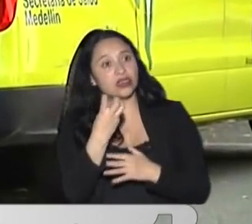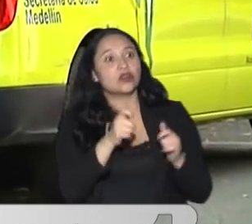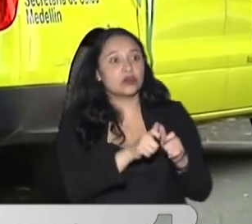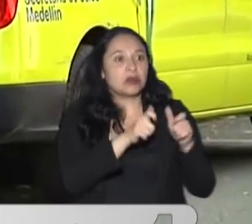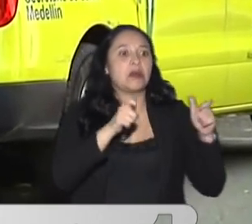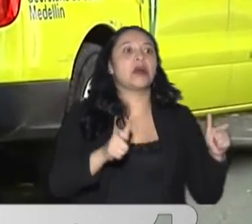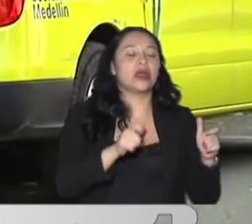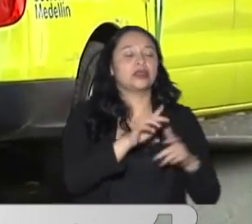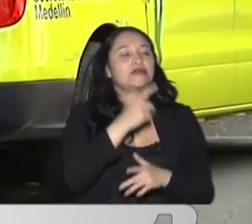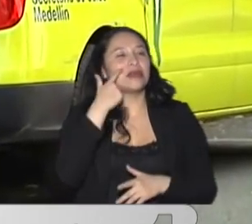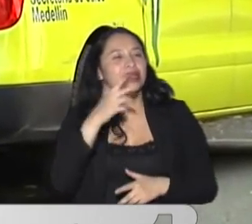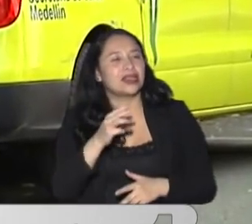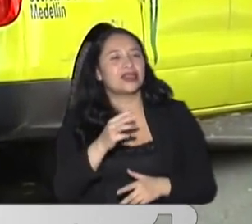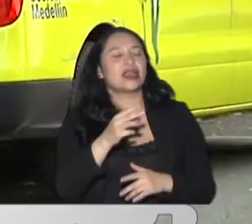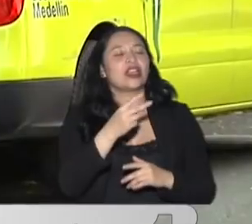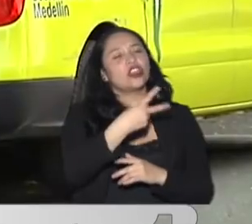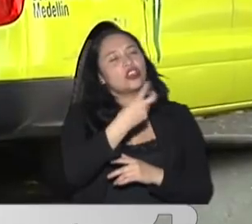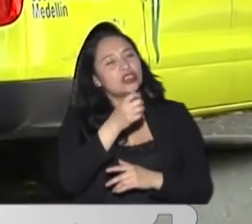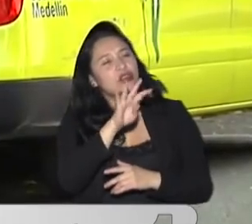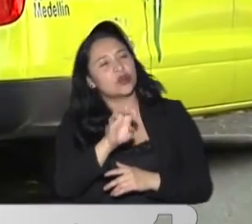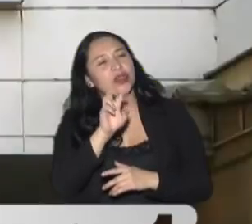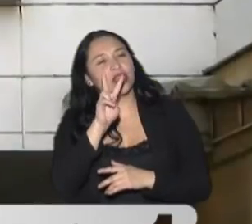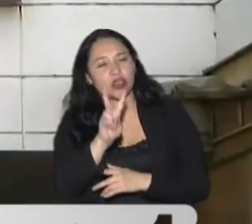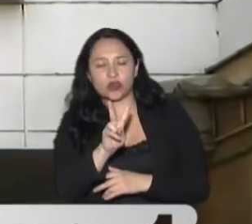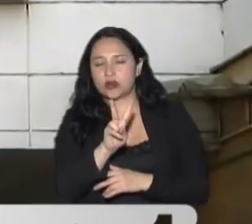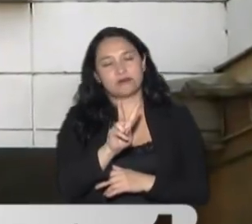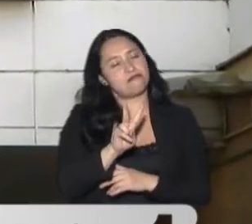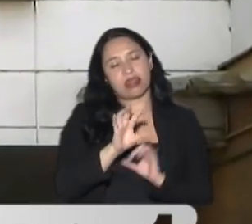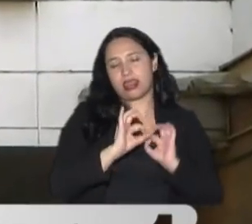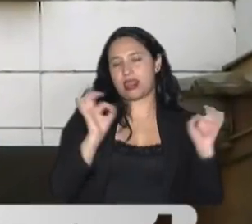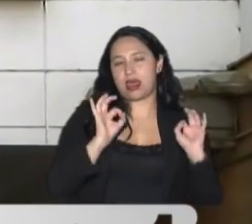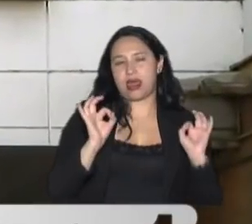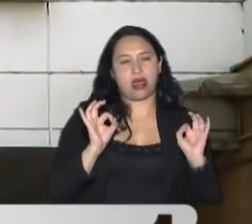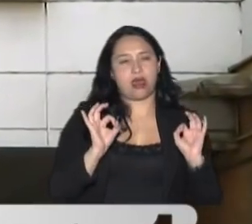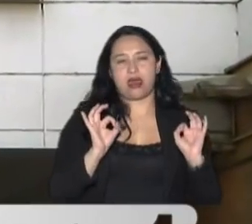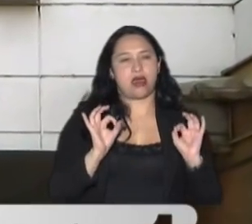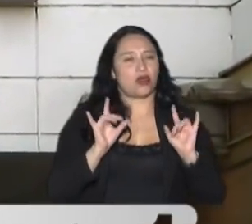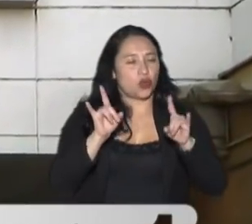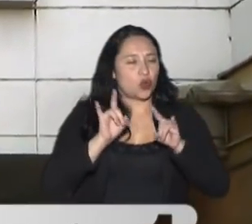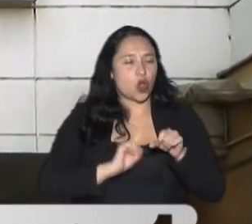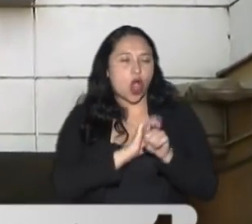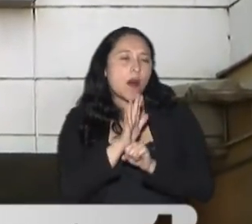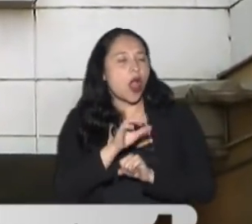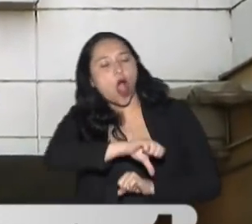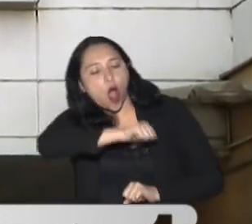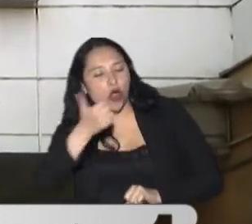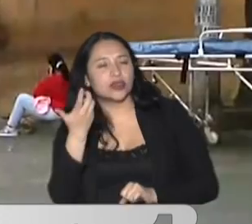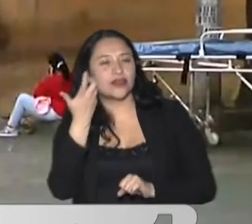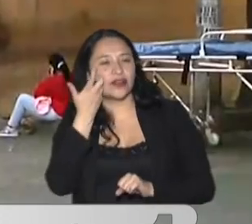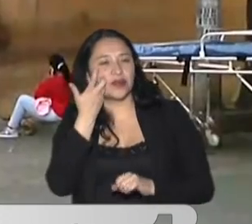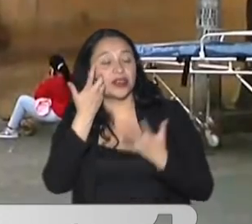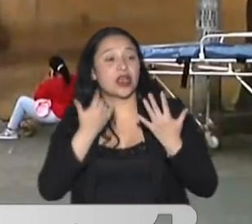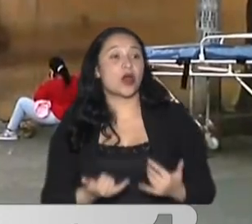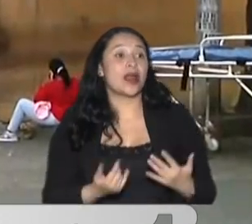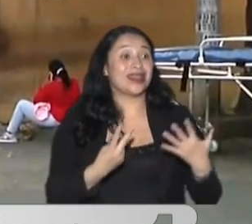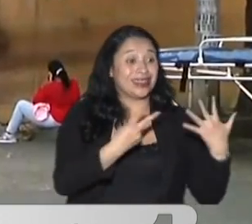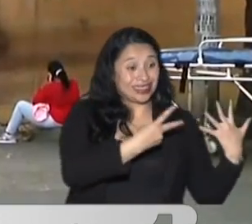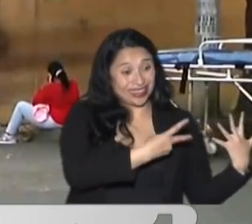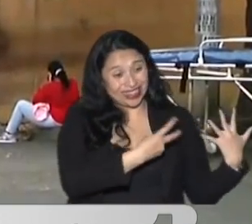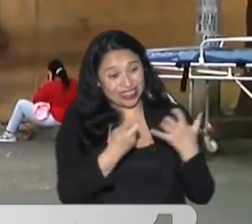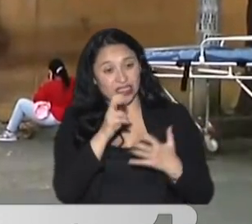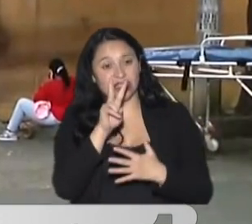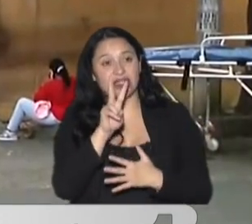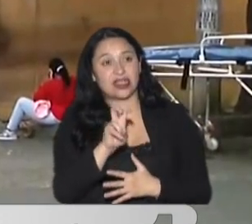137 sospechosos y 292 no COVID que están allí por otras enfermedades. En total son 772